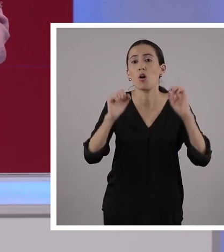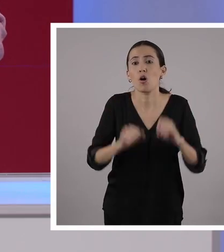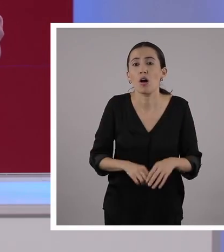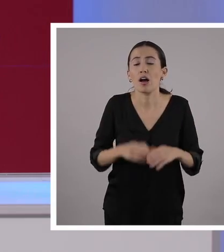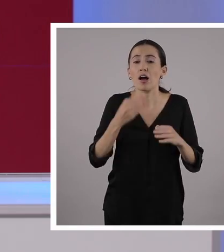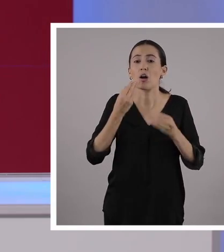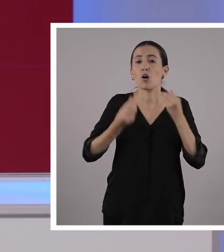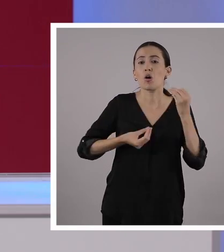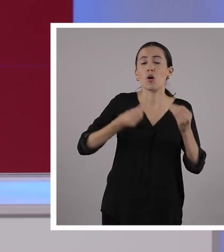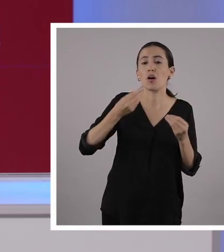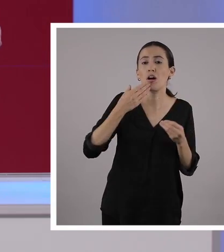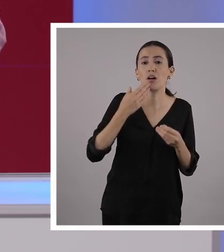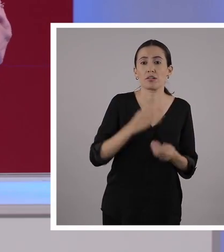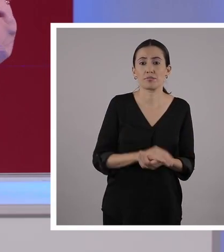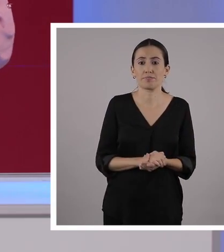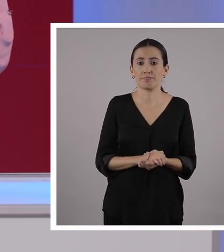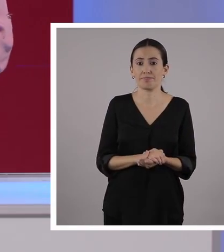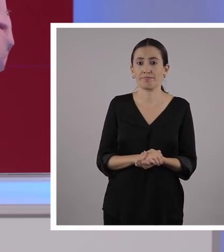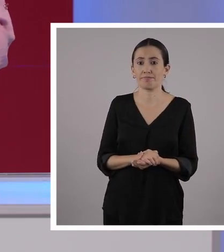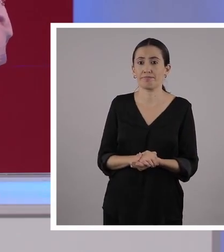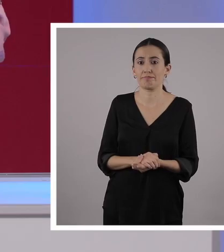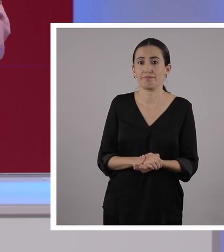forzosos consistía en